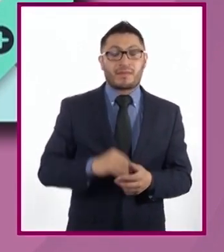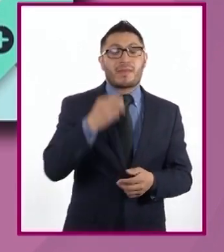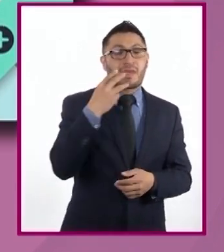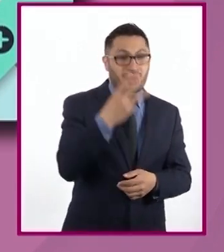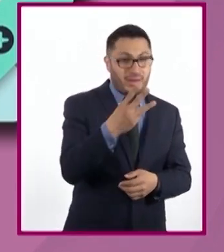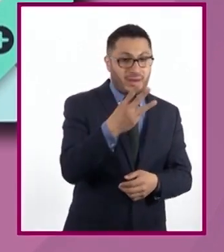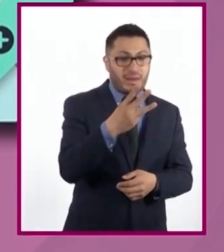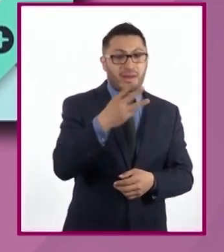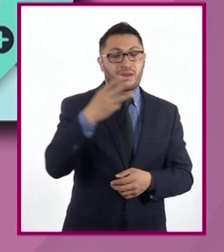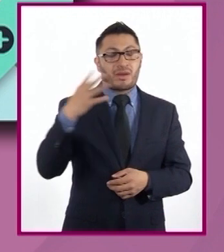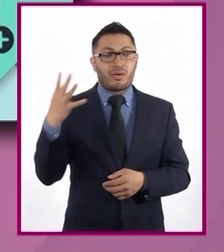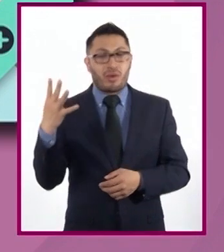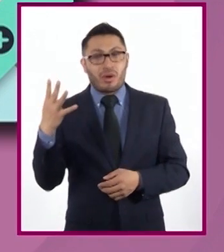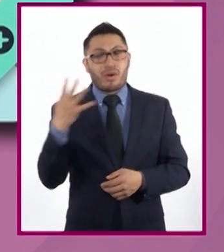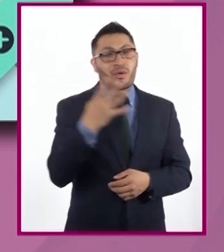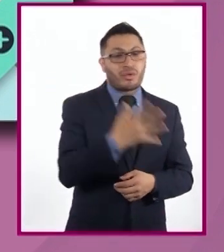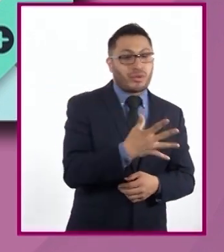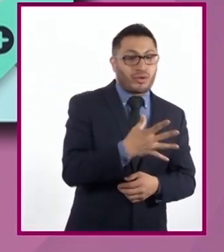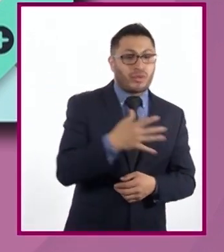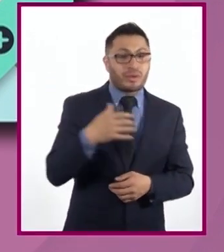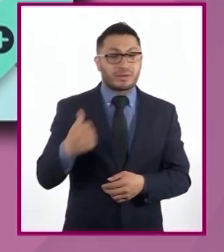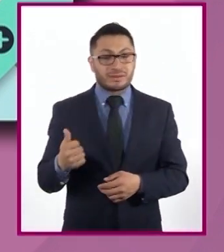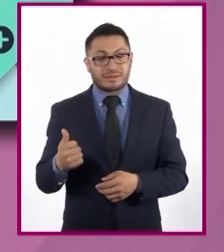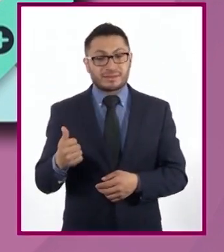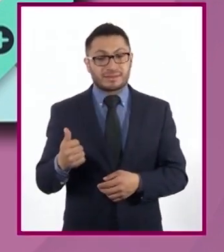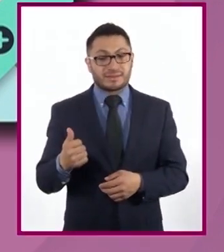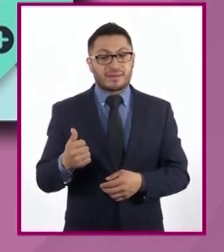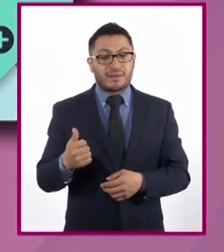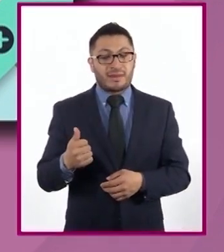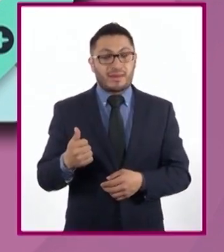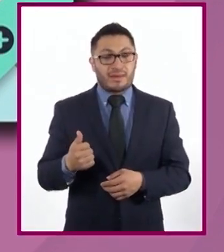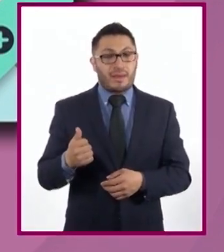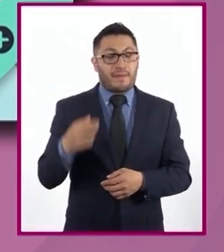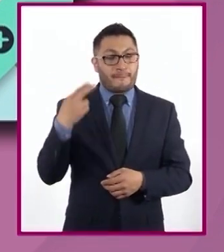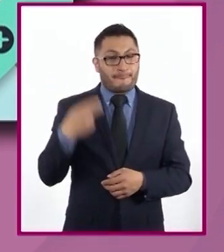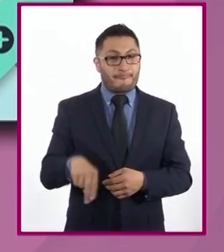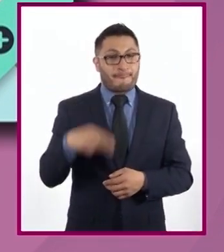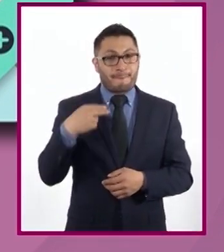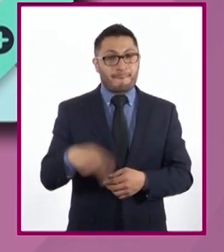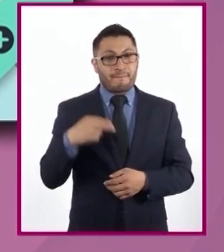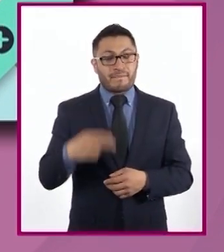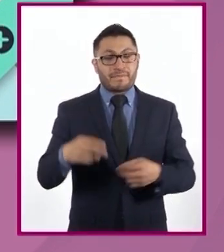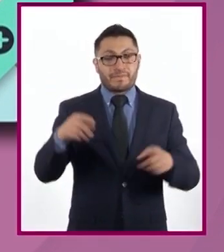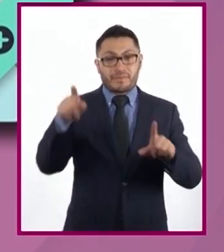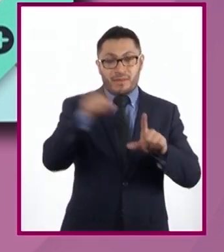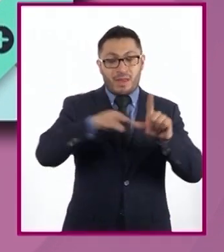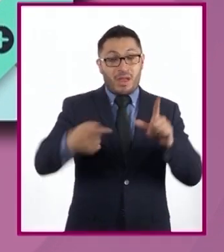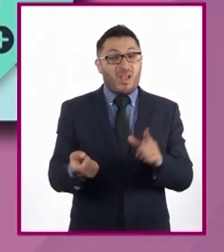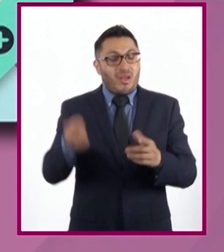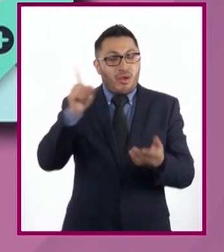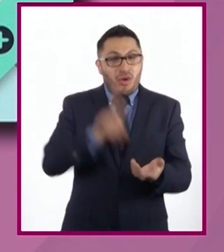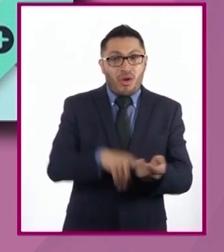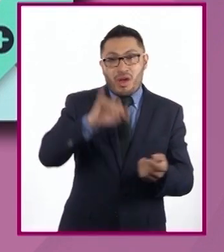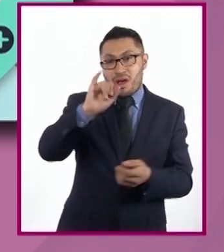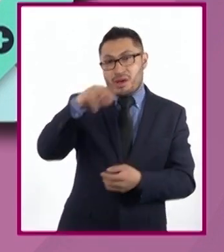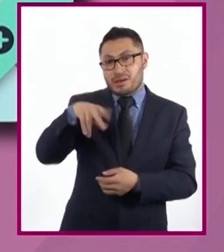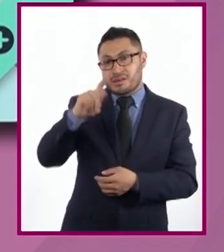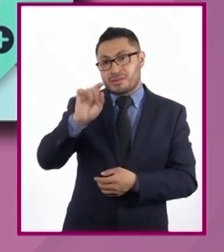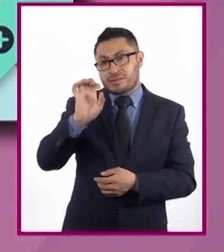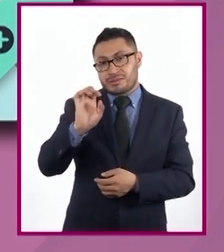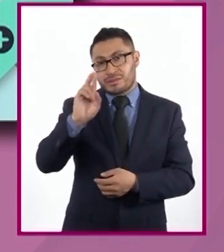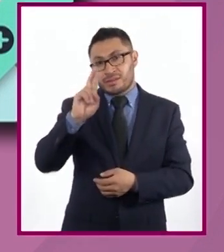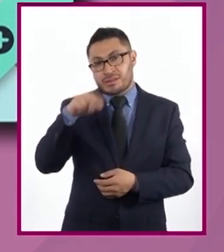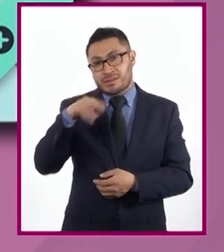3, 4, 5 y 6 reciben el nombre de ángulos internos. Se